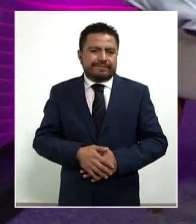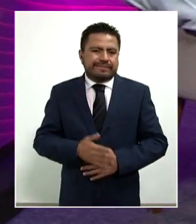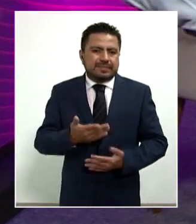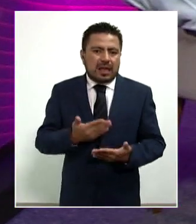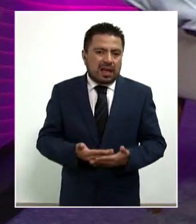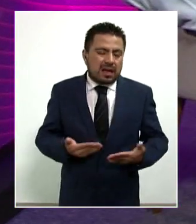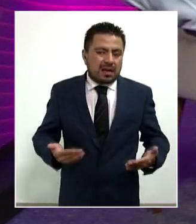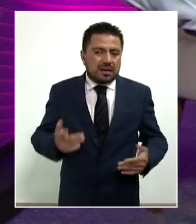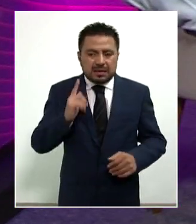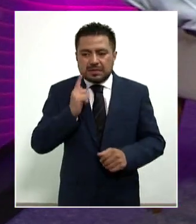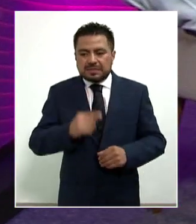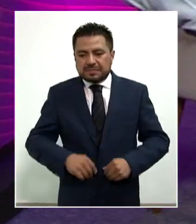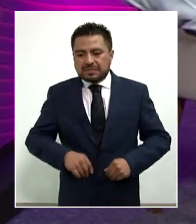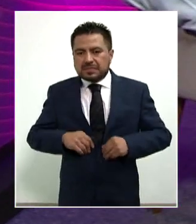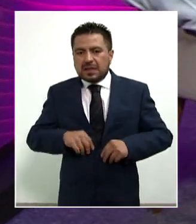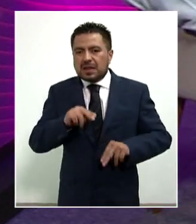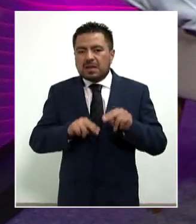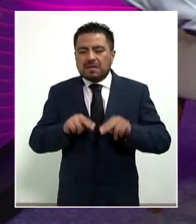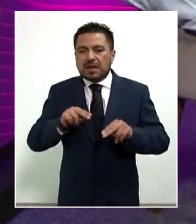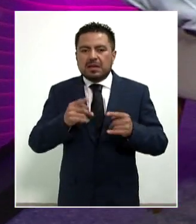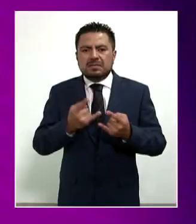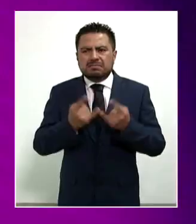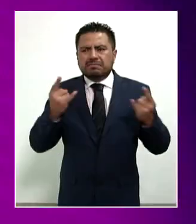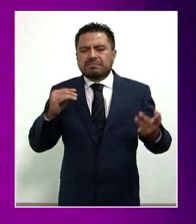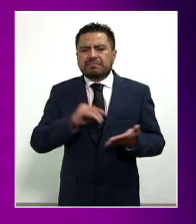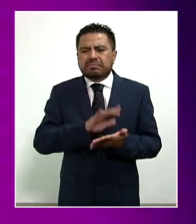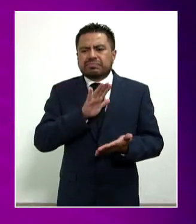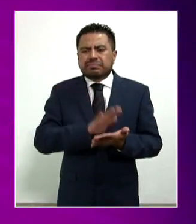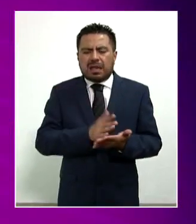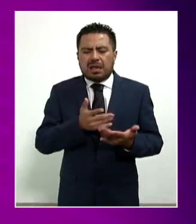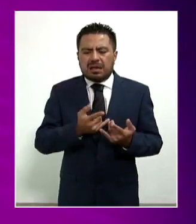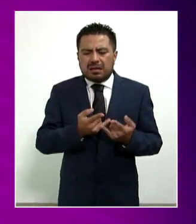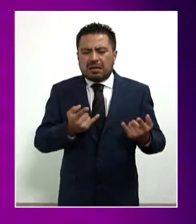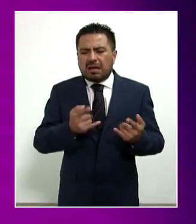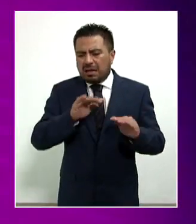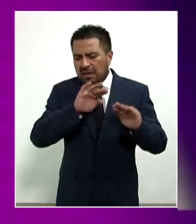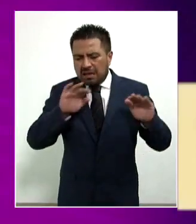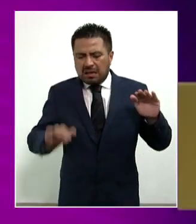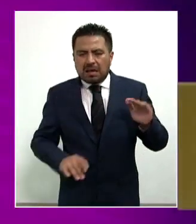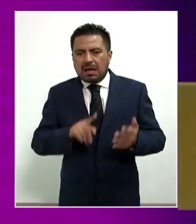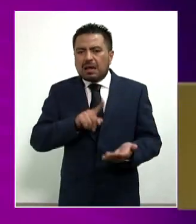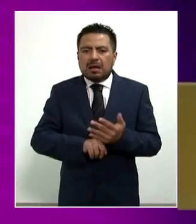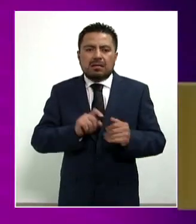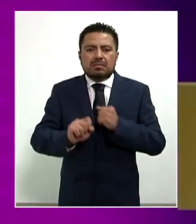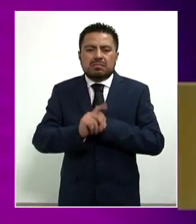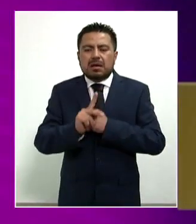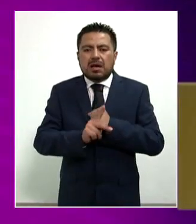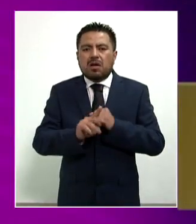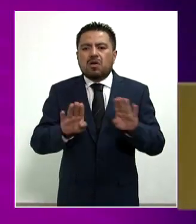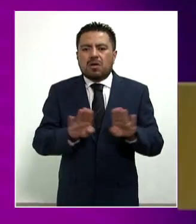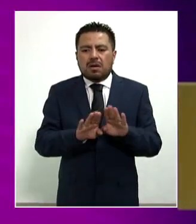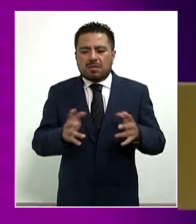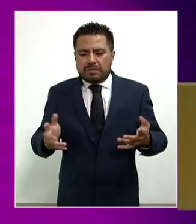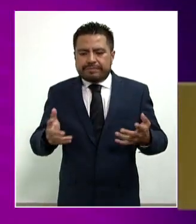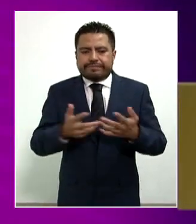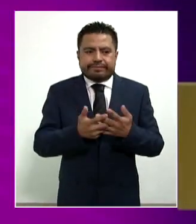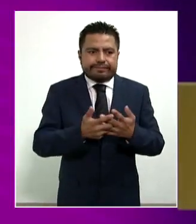Desgraciadamente, estamos viviendo niveles históricos de desigualdad tanto al interior de los países como entre los